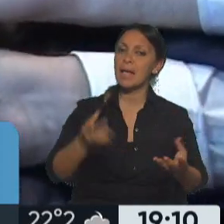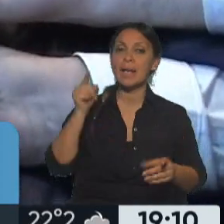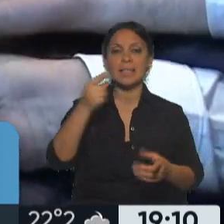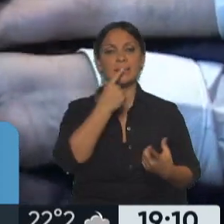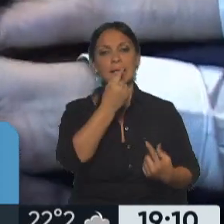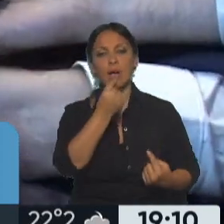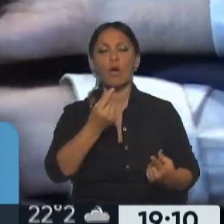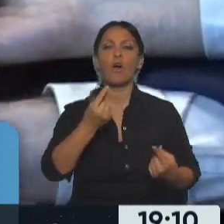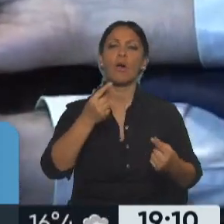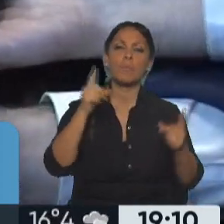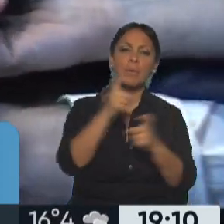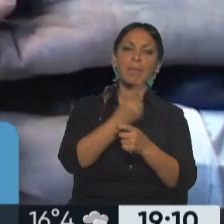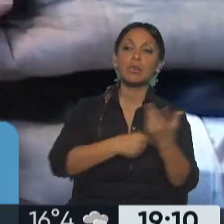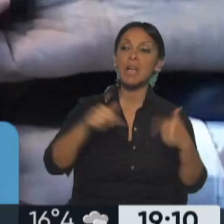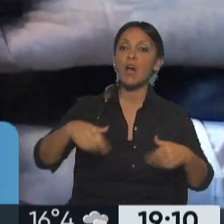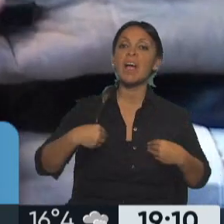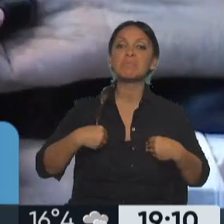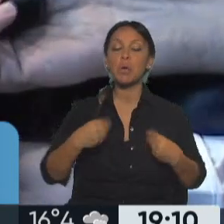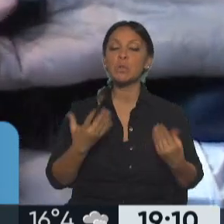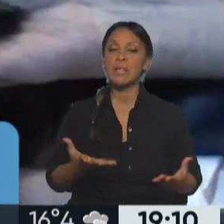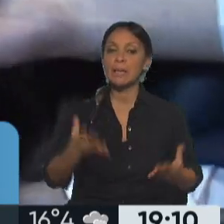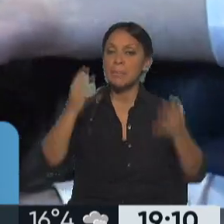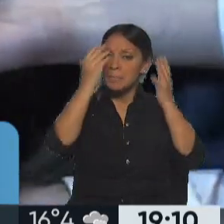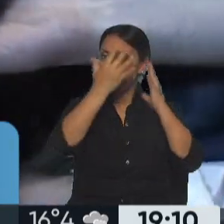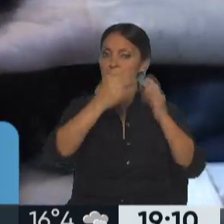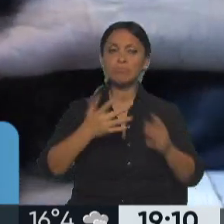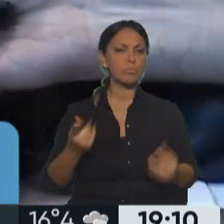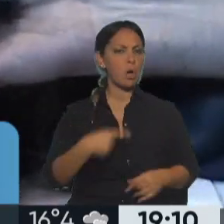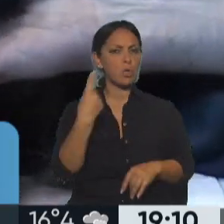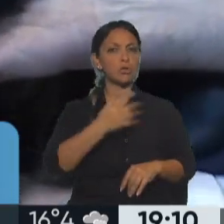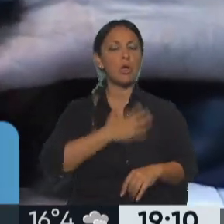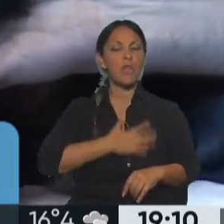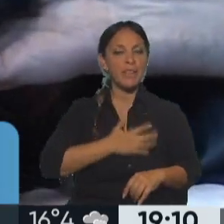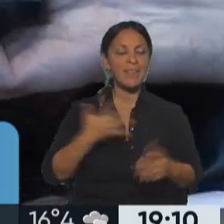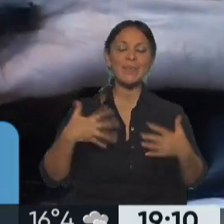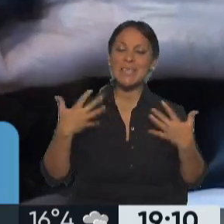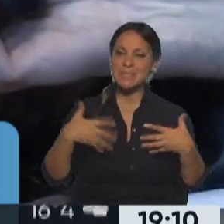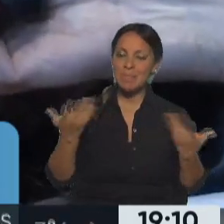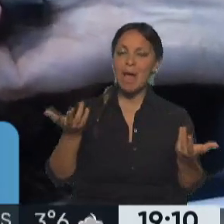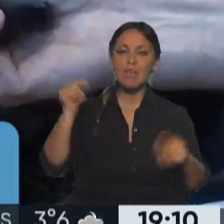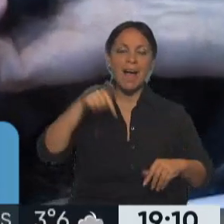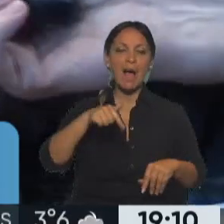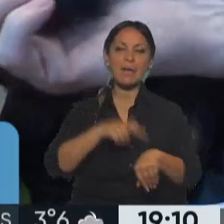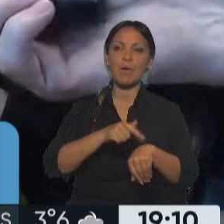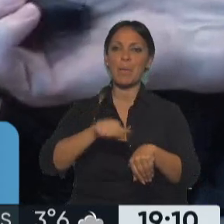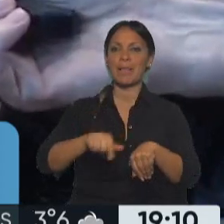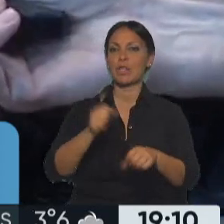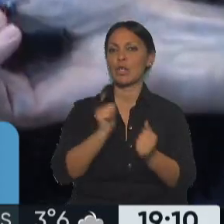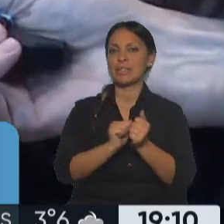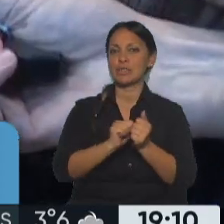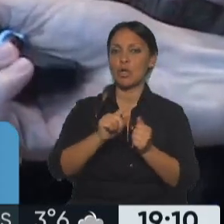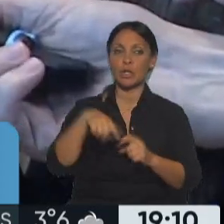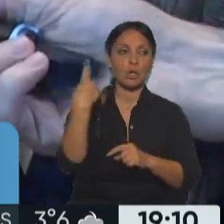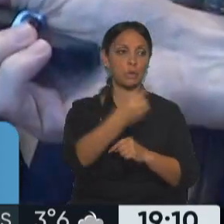estos problemas que hubo? ¿Cómo está ahora con respecto a que hayan reunido los fiscales? Estamos muy contentos y muy entusiasmados con que estemos en un hecho electoral, que estén todos ustedes